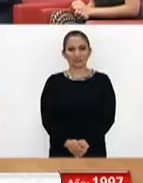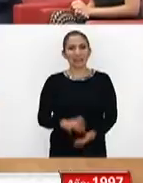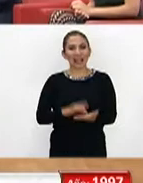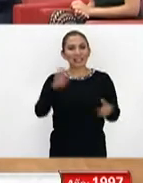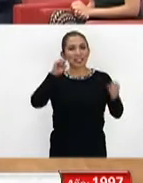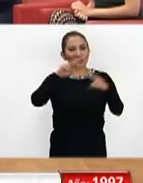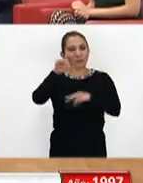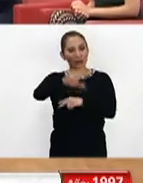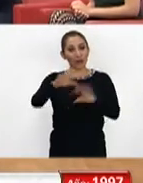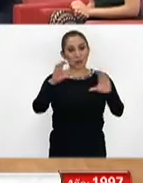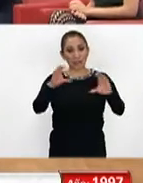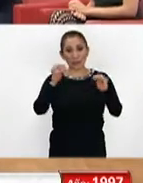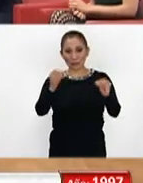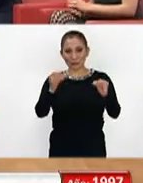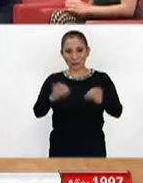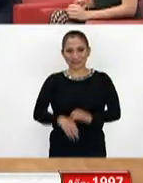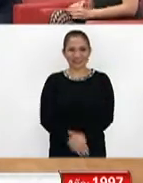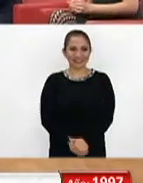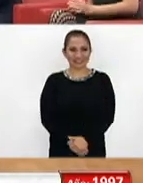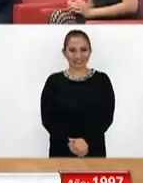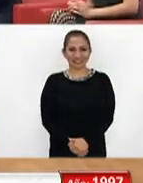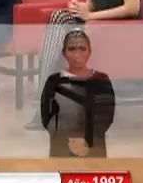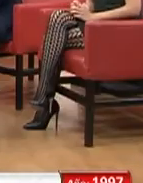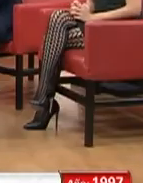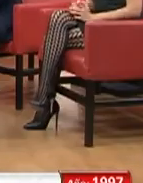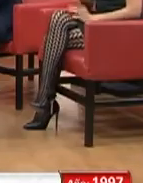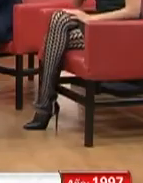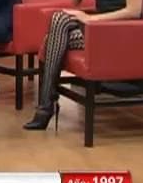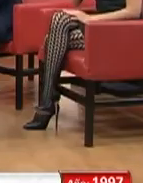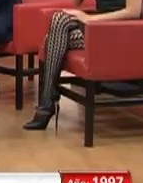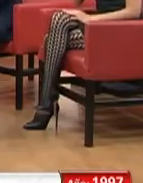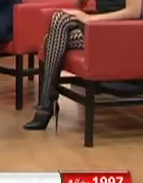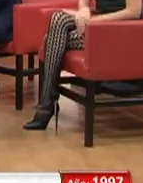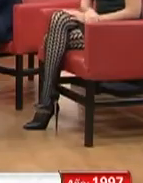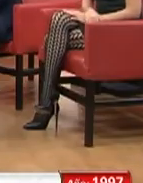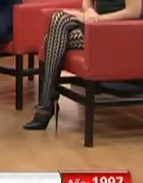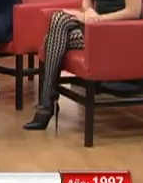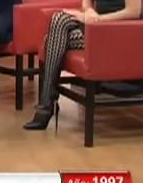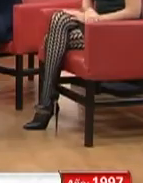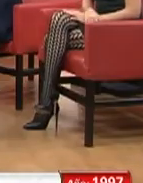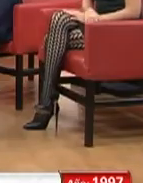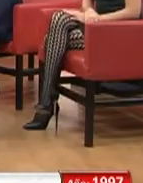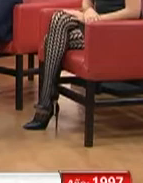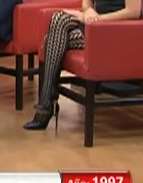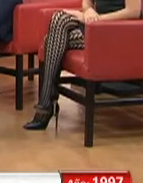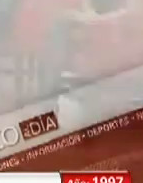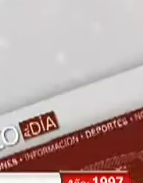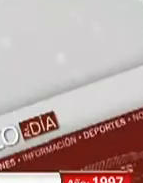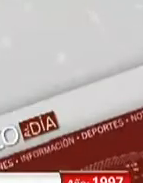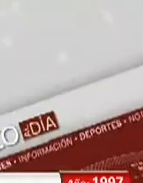Este es un esfuerzo informativo de Televisión Educativa. Pásela muy bien. Buen fin.